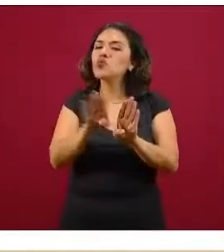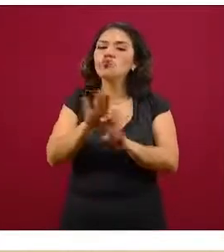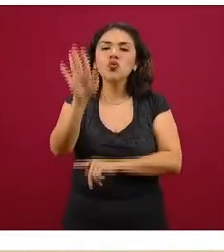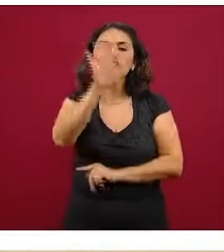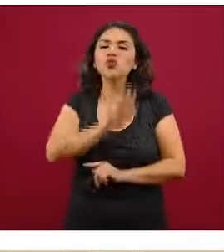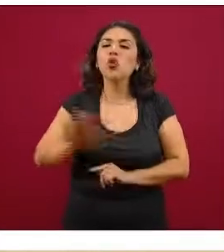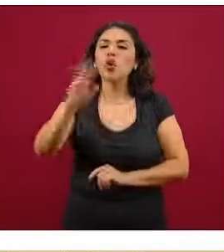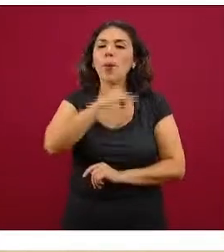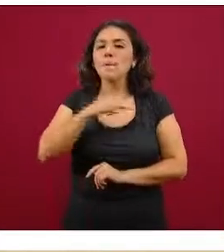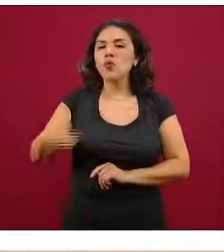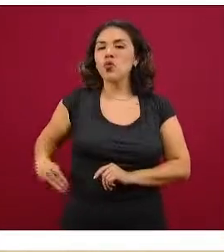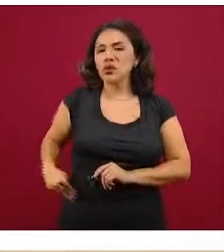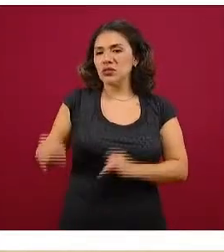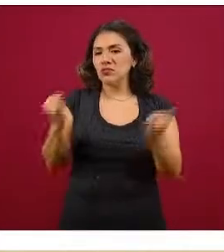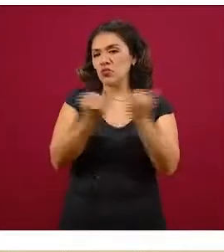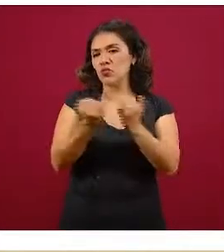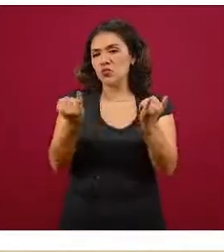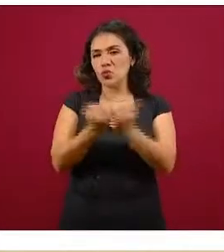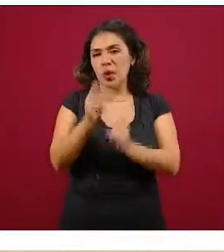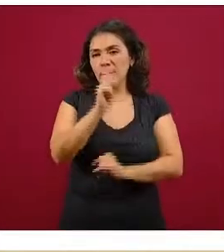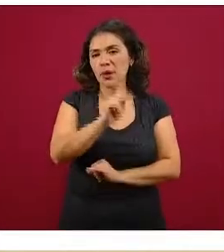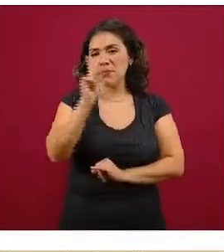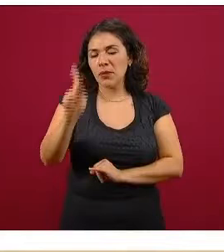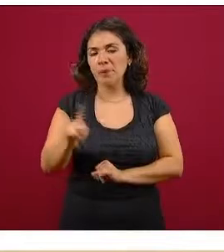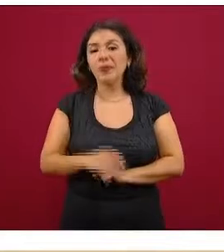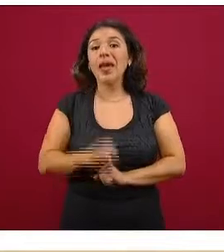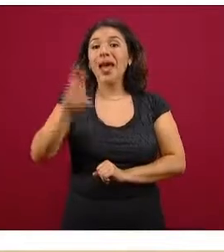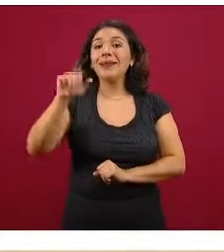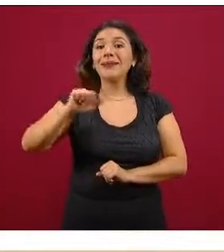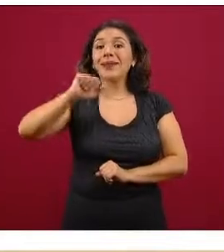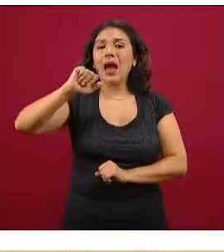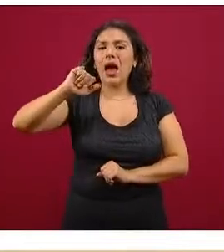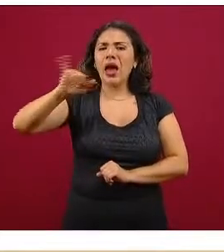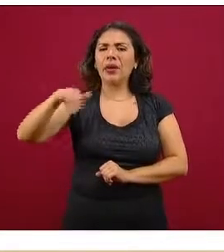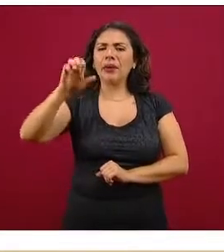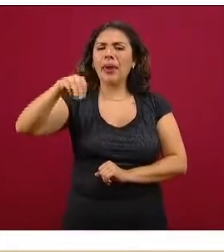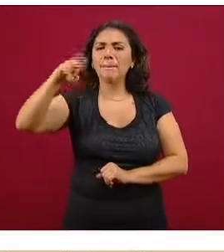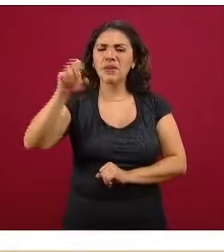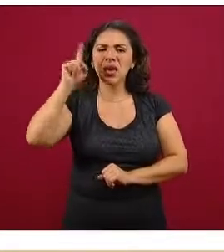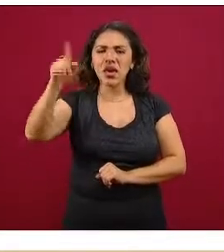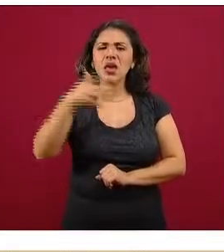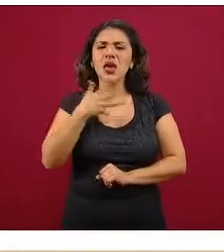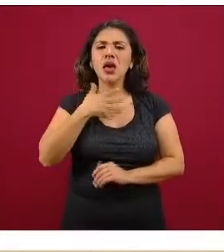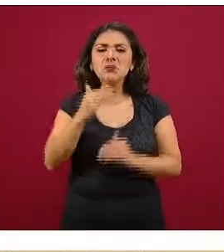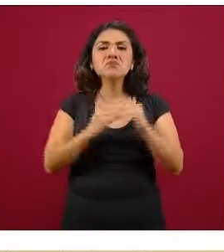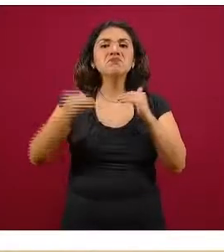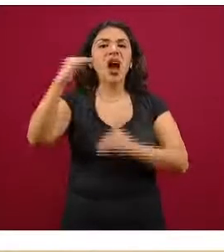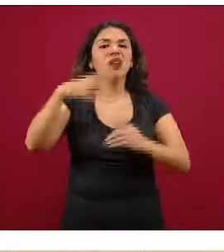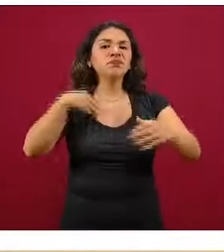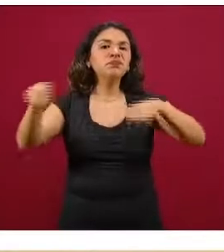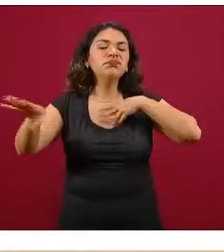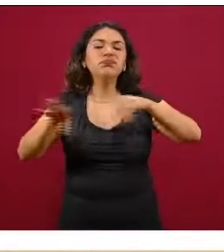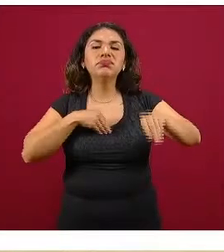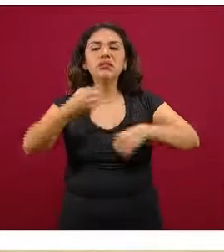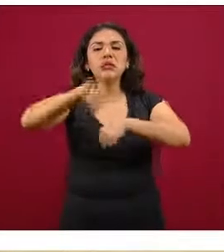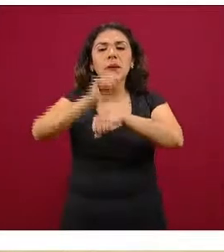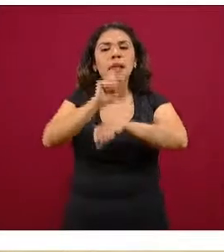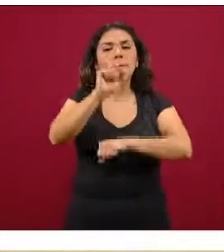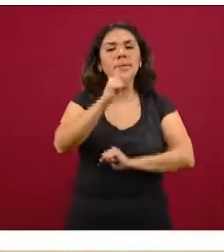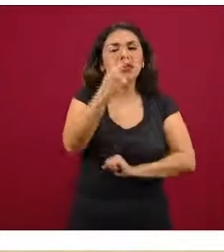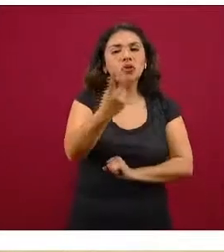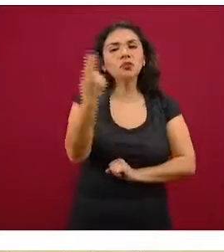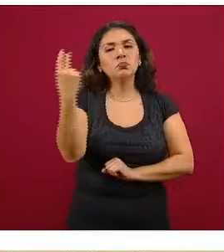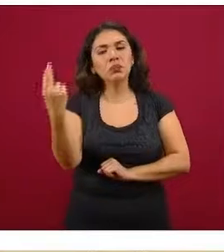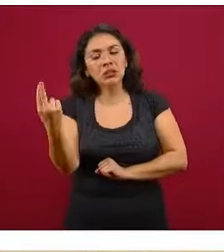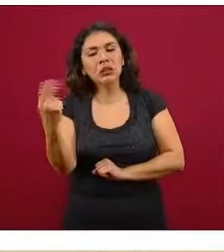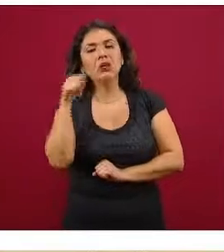demás municipios. El municipio de Cajeme llegó a tener una máxima transmisión entre la semana 22 y 25